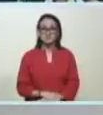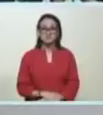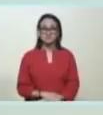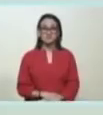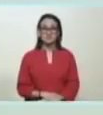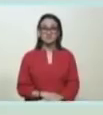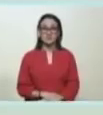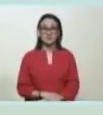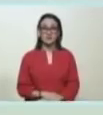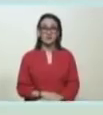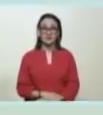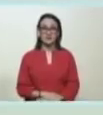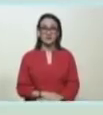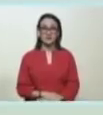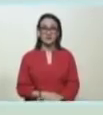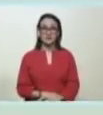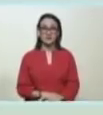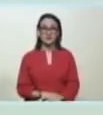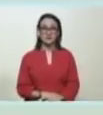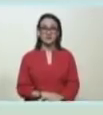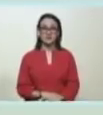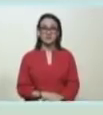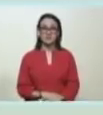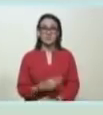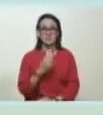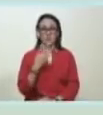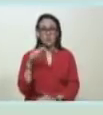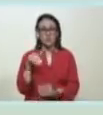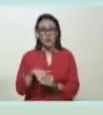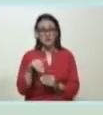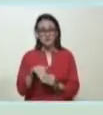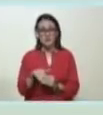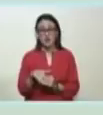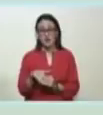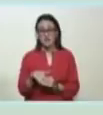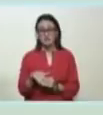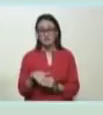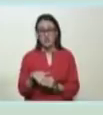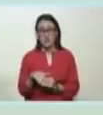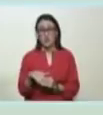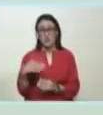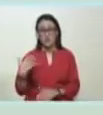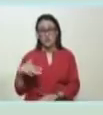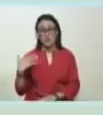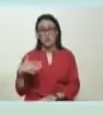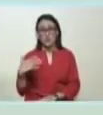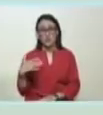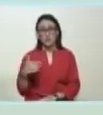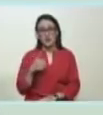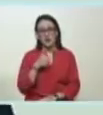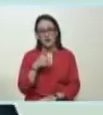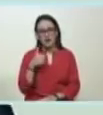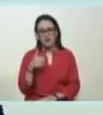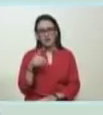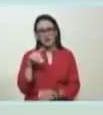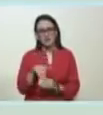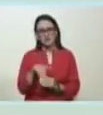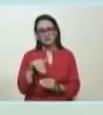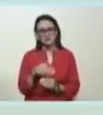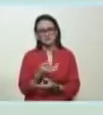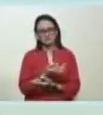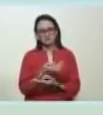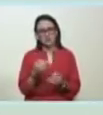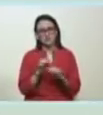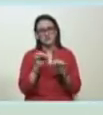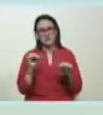No es poca cosa decir 24 elecciones. Y en cada elección se ha ido perfeccionando el sistema